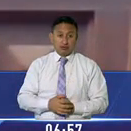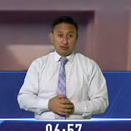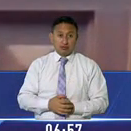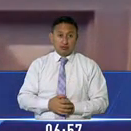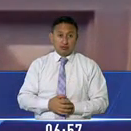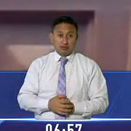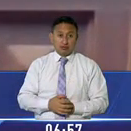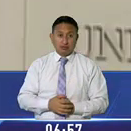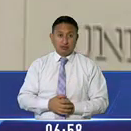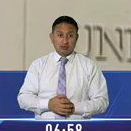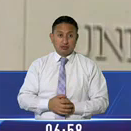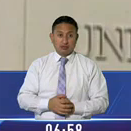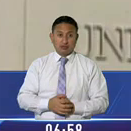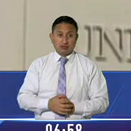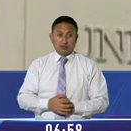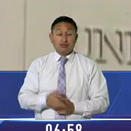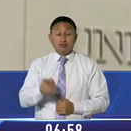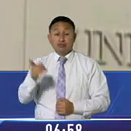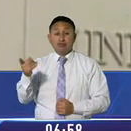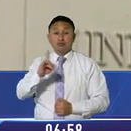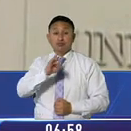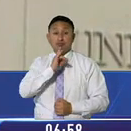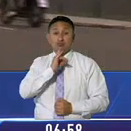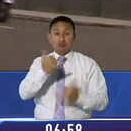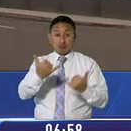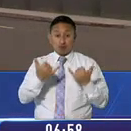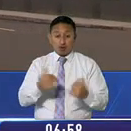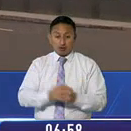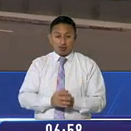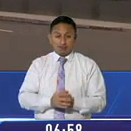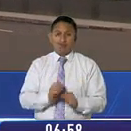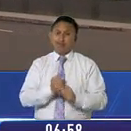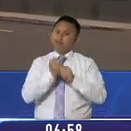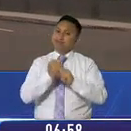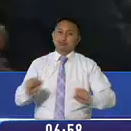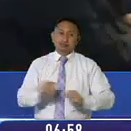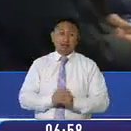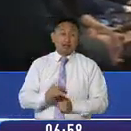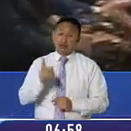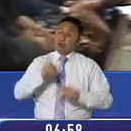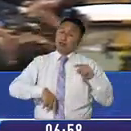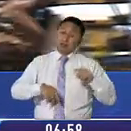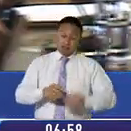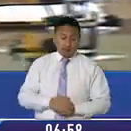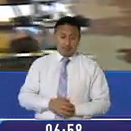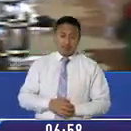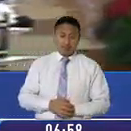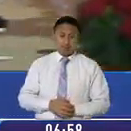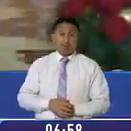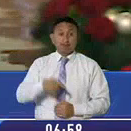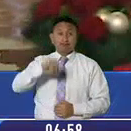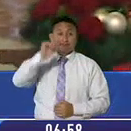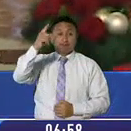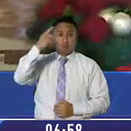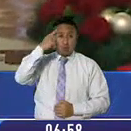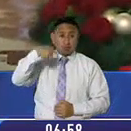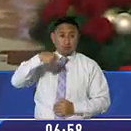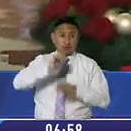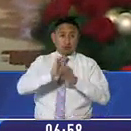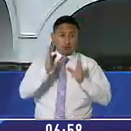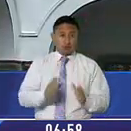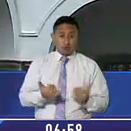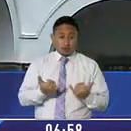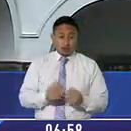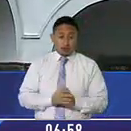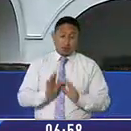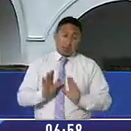internacional. Pues sin ello, a Estados Unidos se le imposibilita entregar dicha información. Ante esta respuesta, el gobierno ecuatoriano se mantiene a la espera de